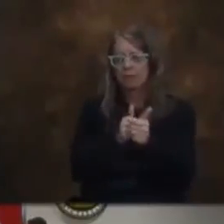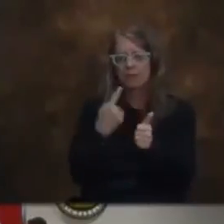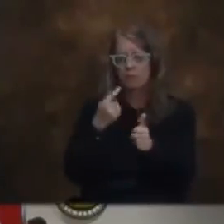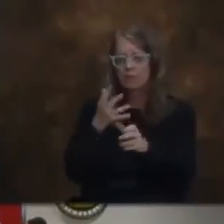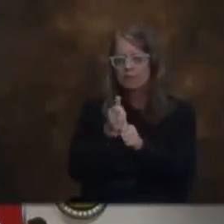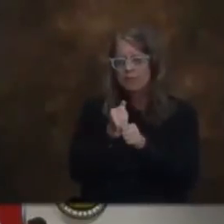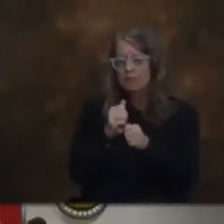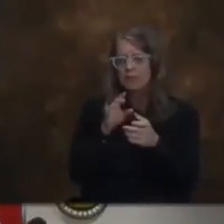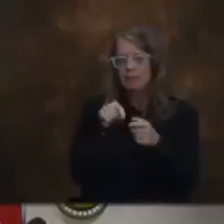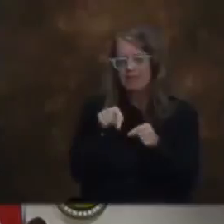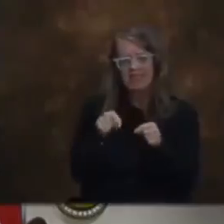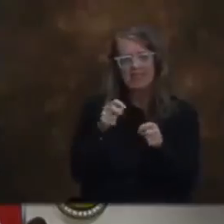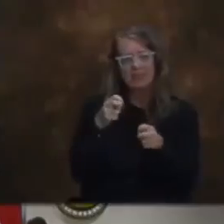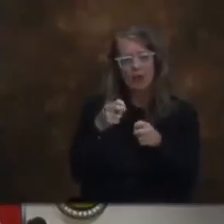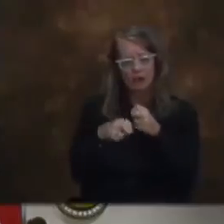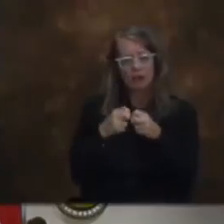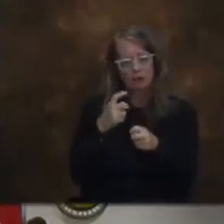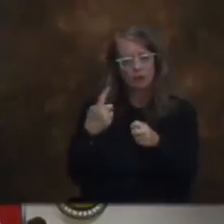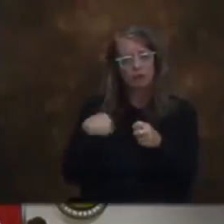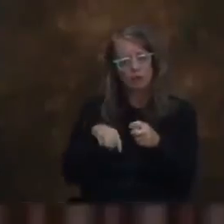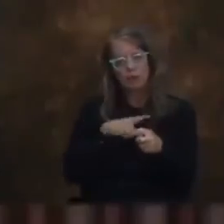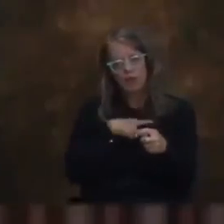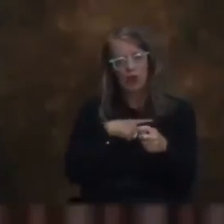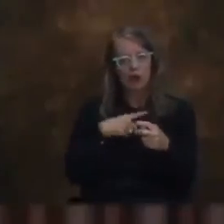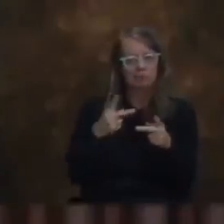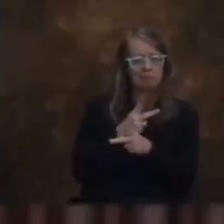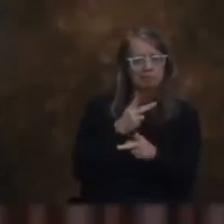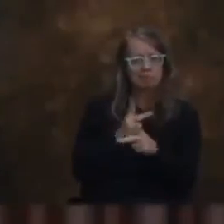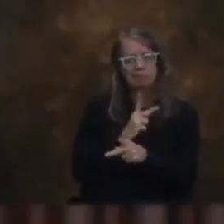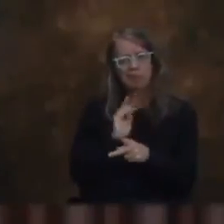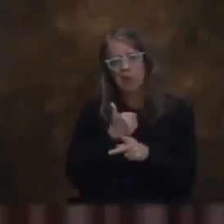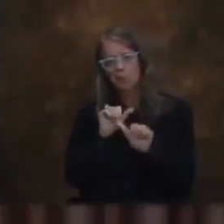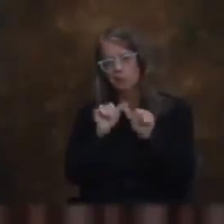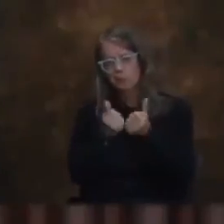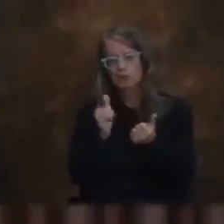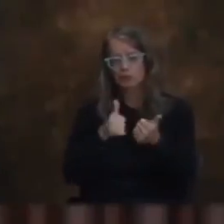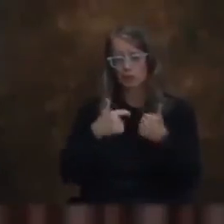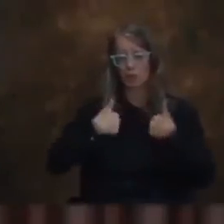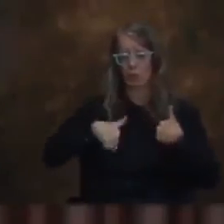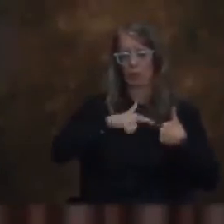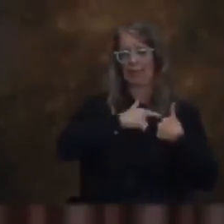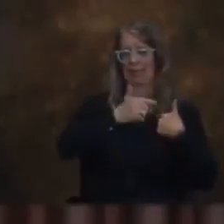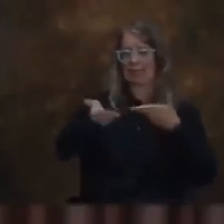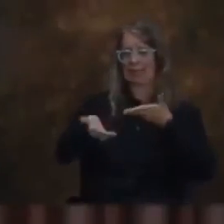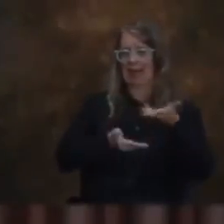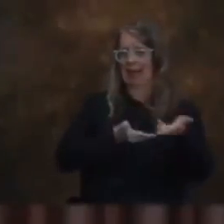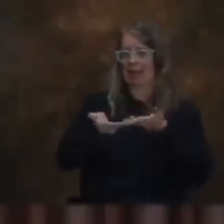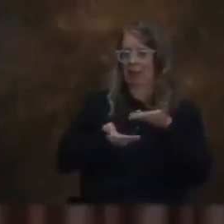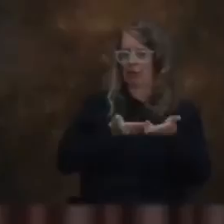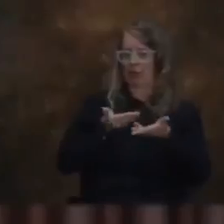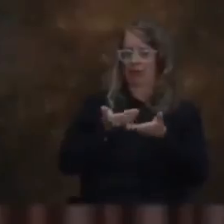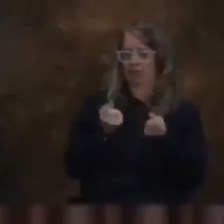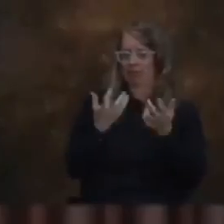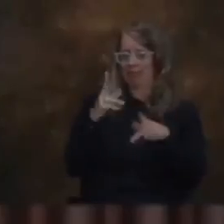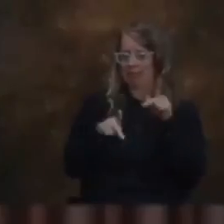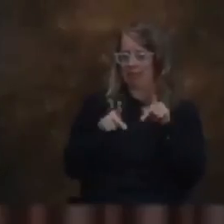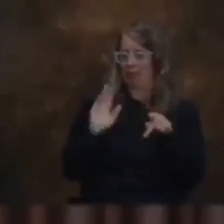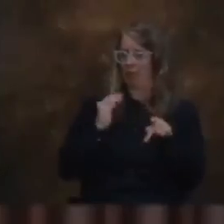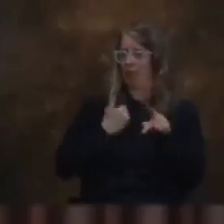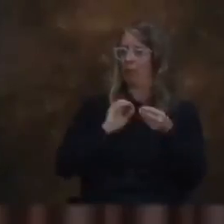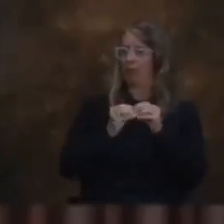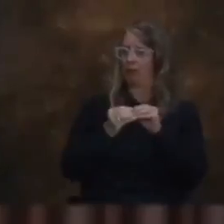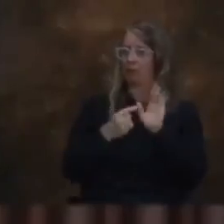que también somos un empleador grande y creo que nuestros números indican que tenemos un bastante